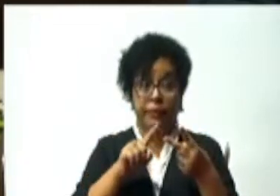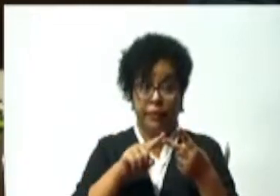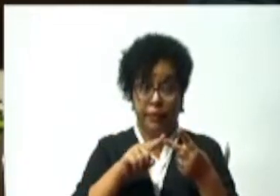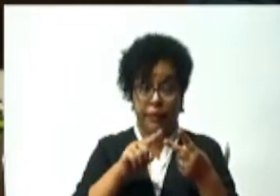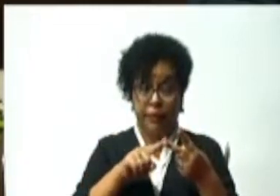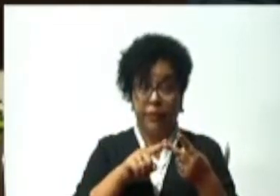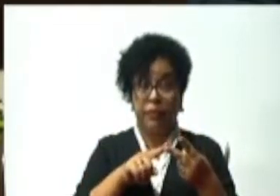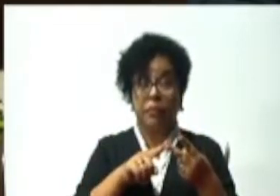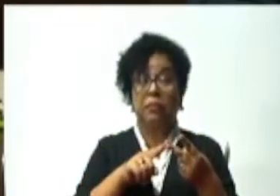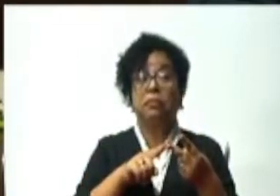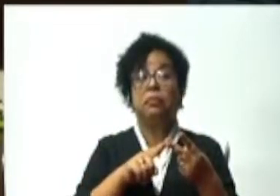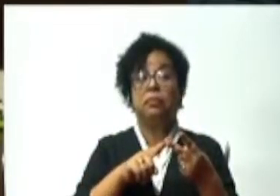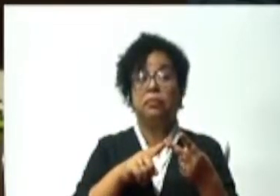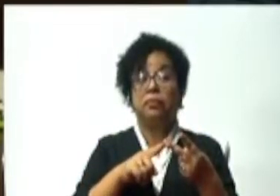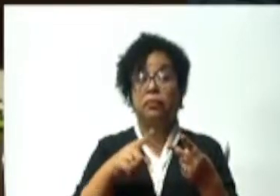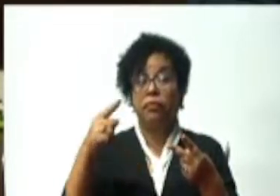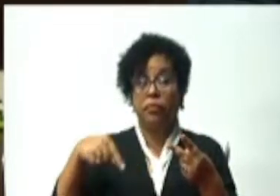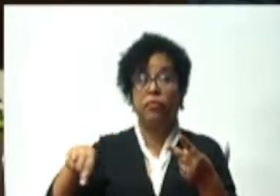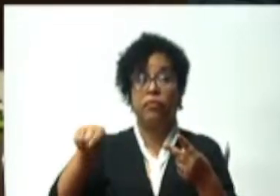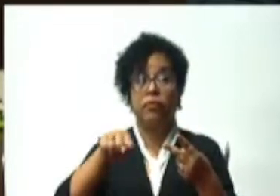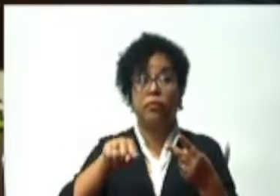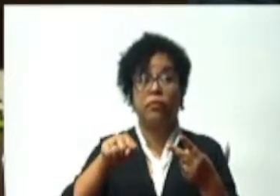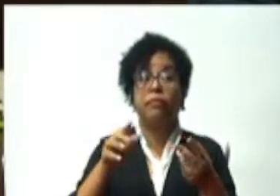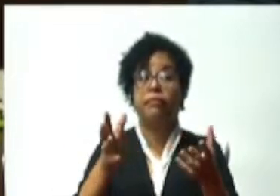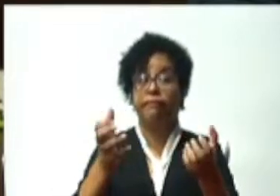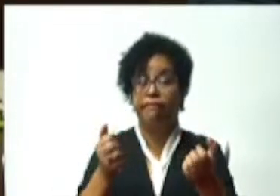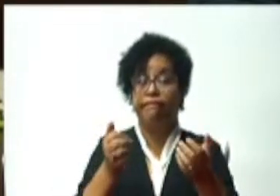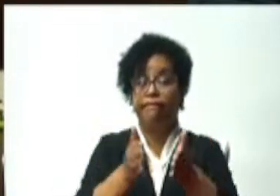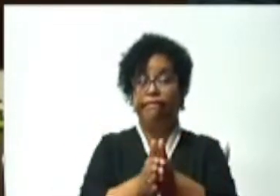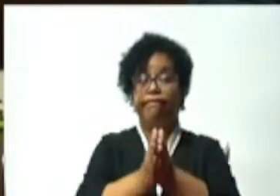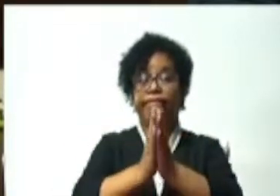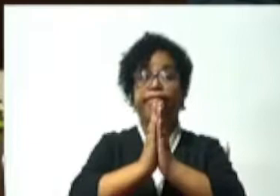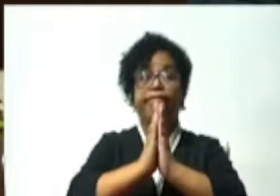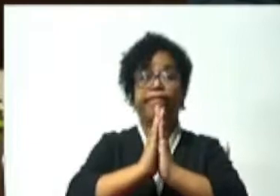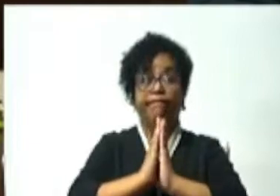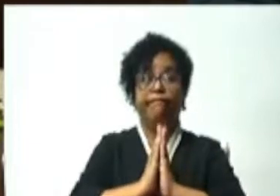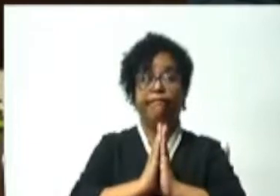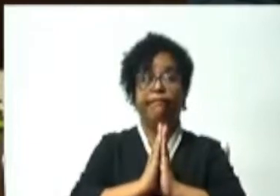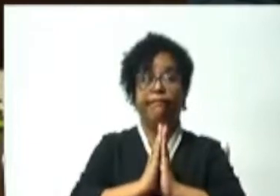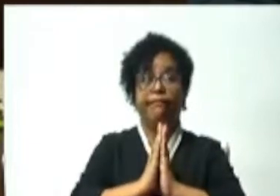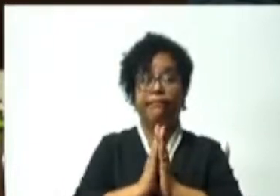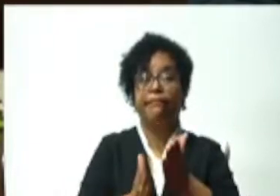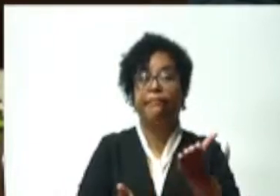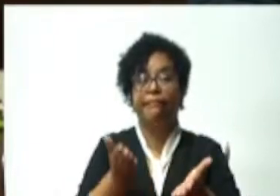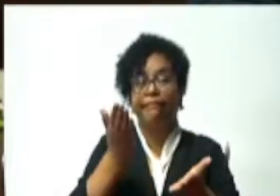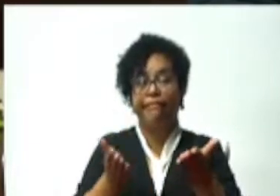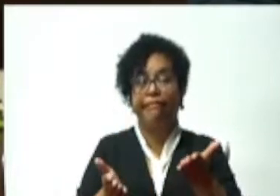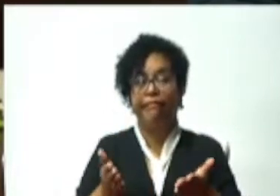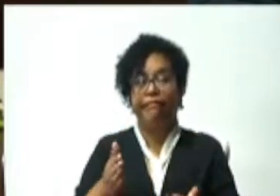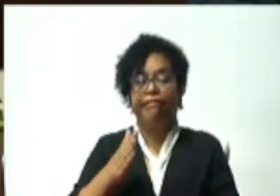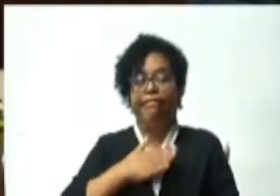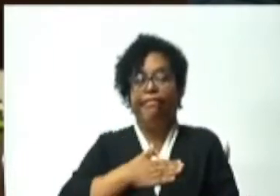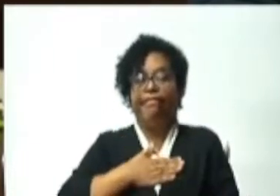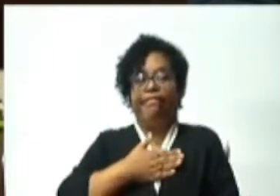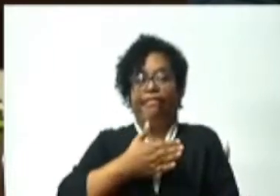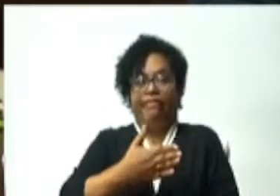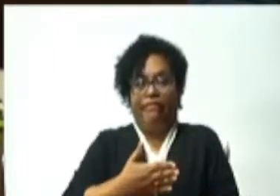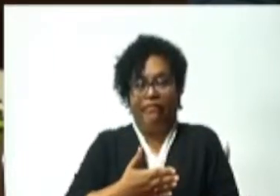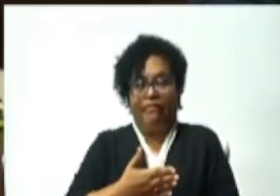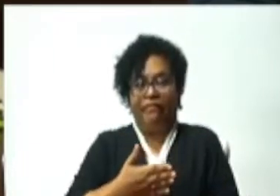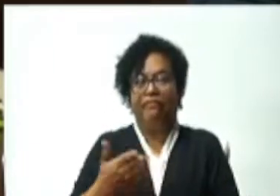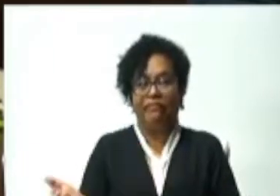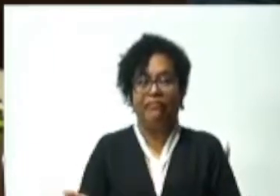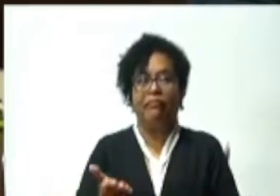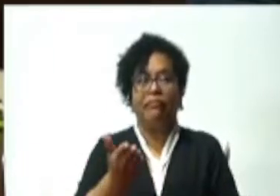hacerles, tal vez fueron demasiado generosos en ir al Ministerio de Educación, debieron citarlo aquí, que es la casa